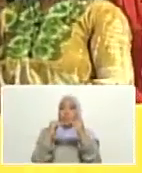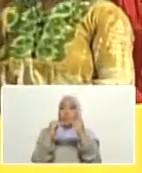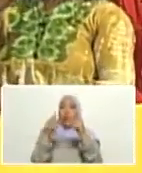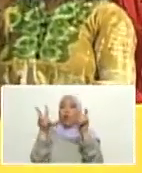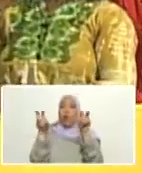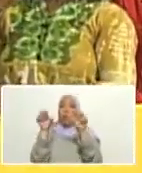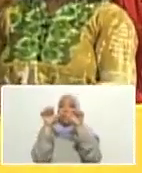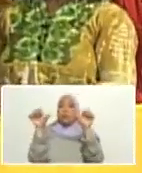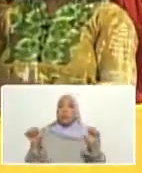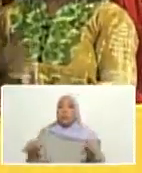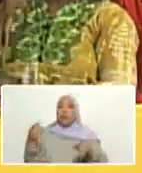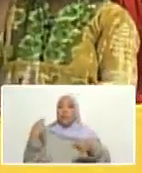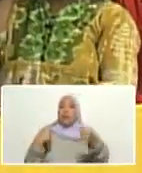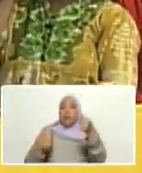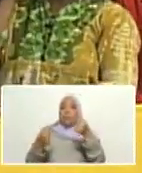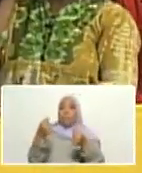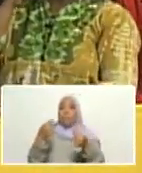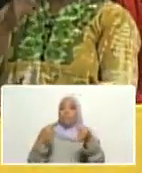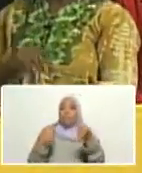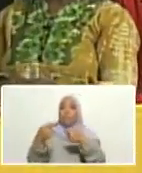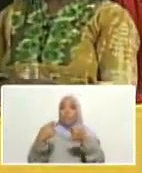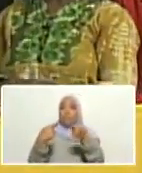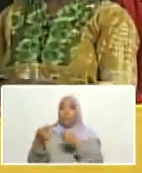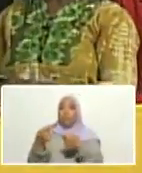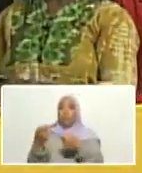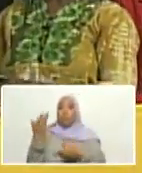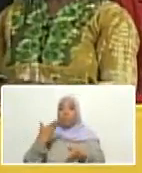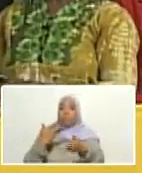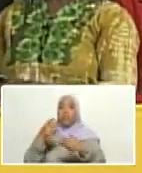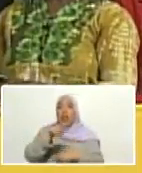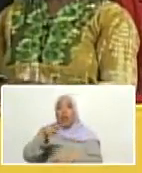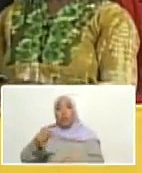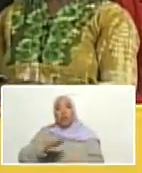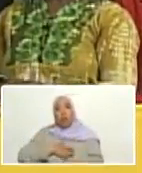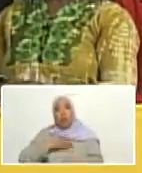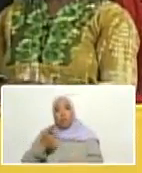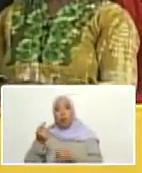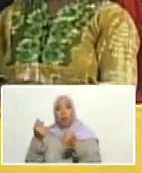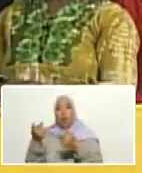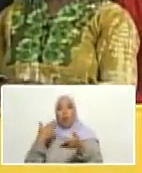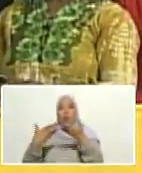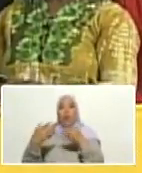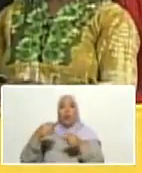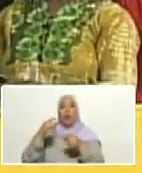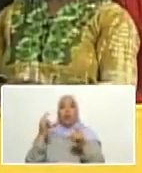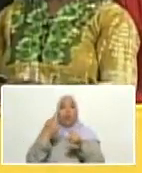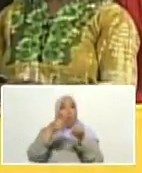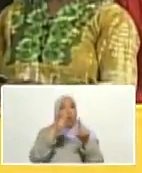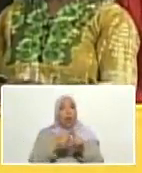creador de riquezas, de bienes, de servicios.